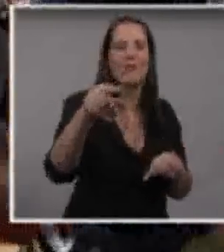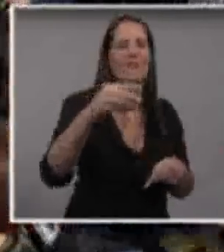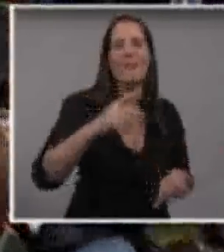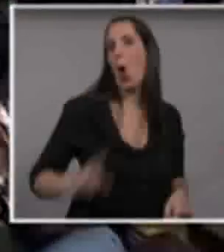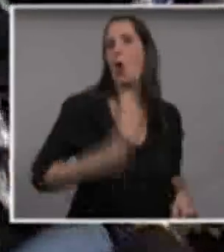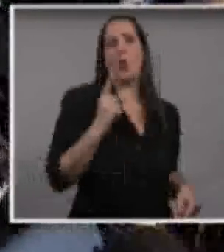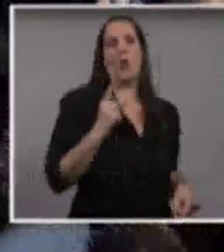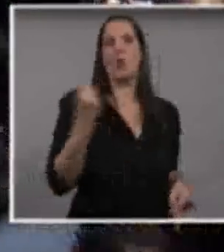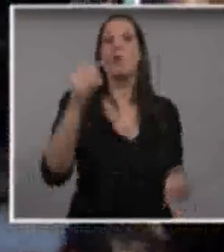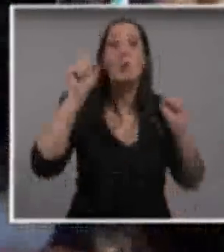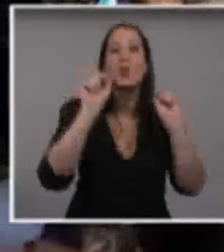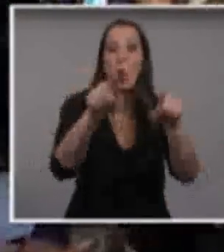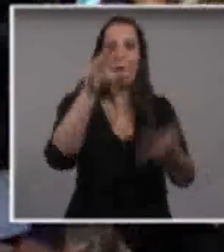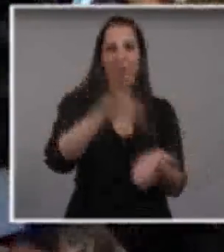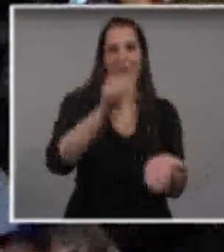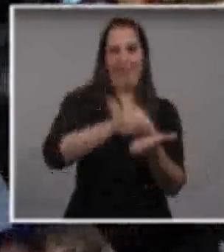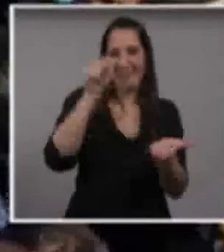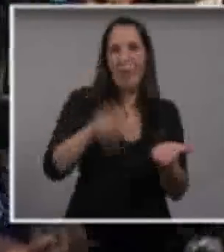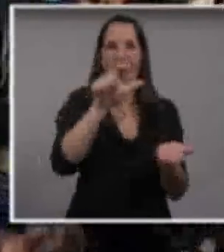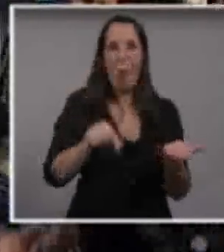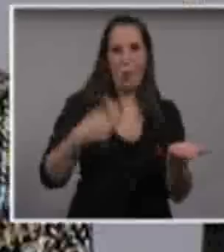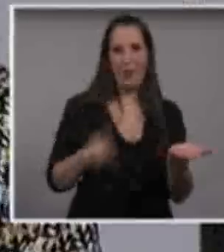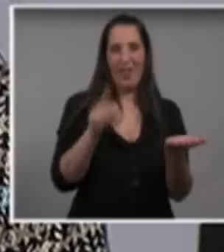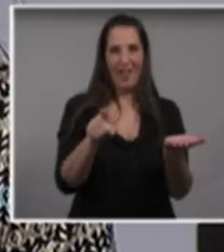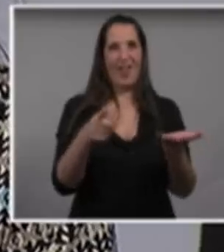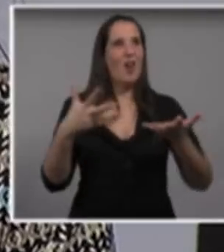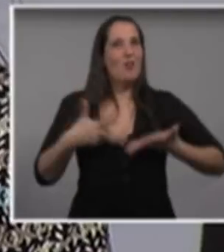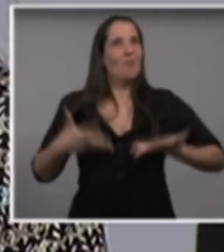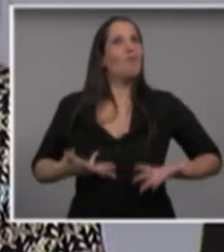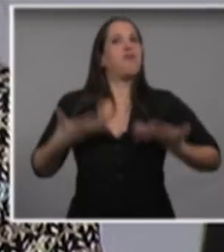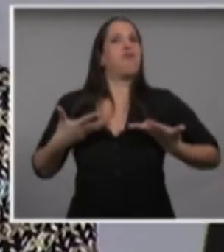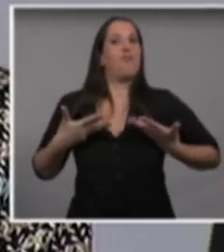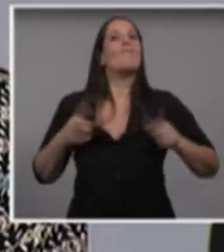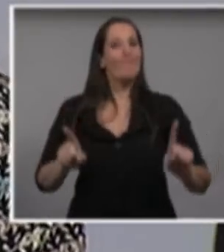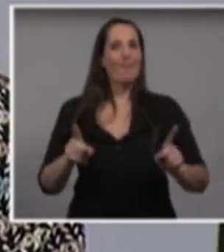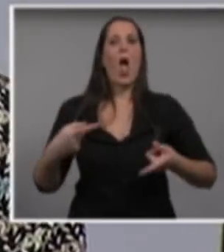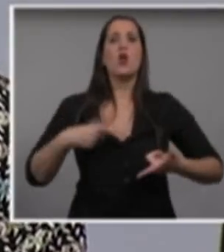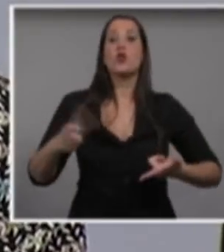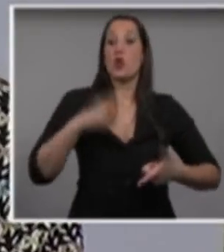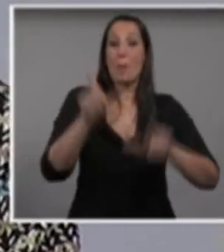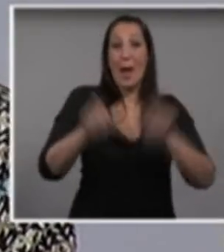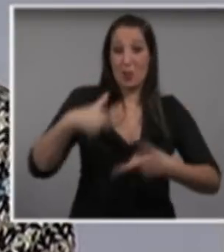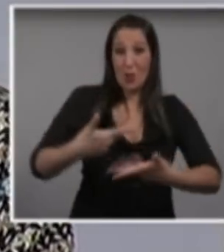Autoestima, eso también es parte de lo que una sociedad necesita.